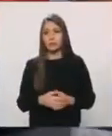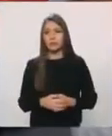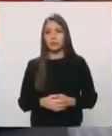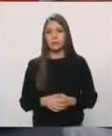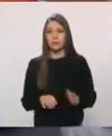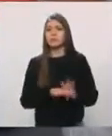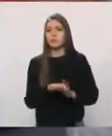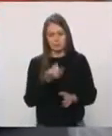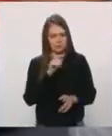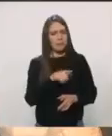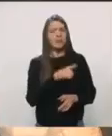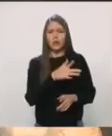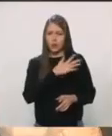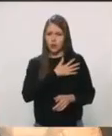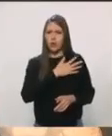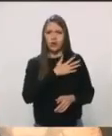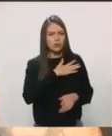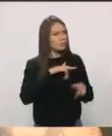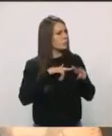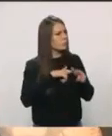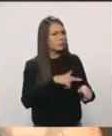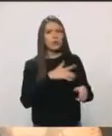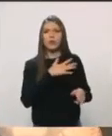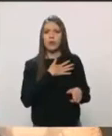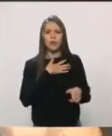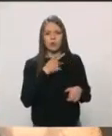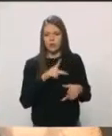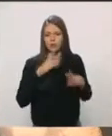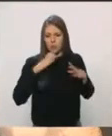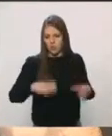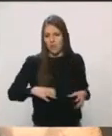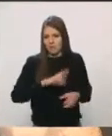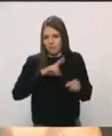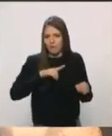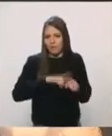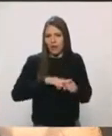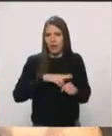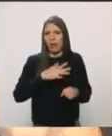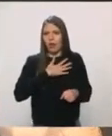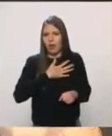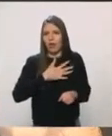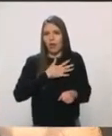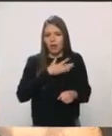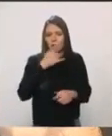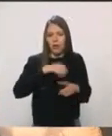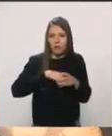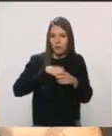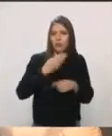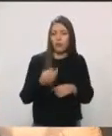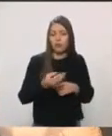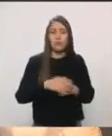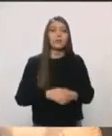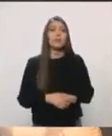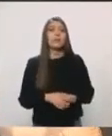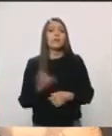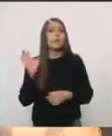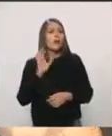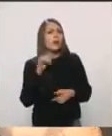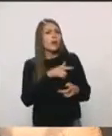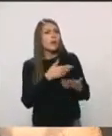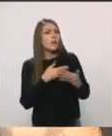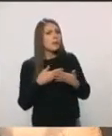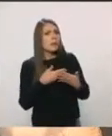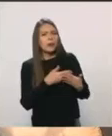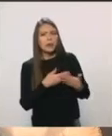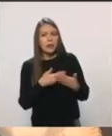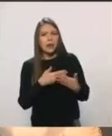toser, va a seguir tosiendo. El bebé por naturaleza va a toser. Entonces, en el momento en el que yo dejo de escuchar que el bebé